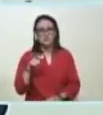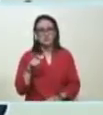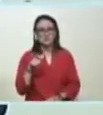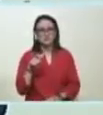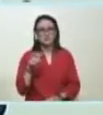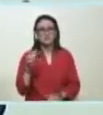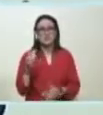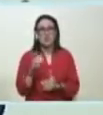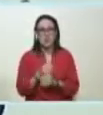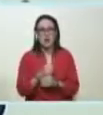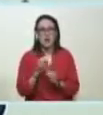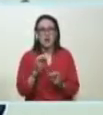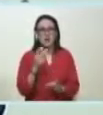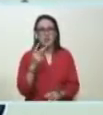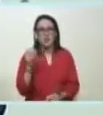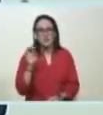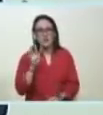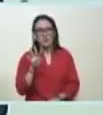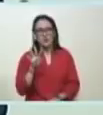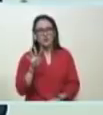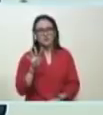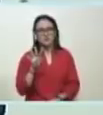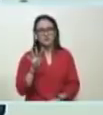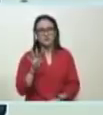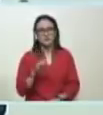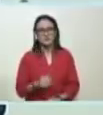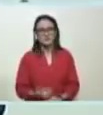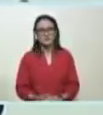para lograr el efecto del 2004,